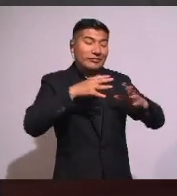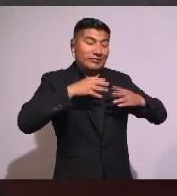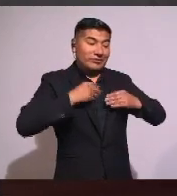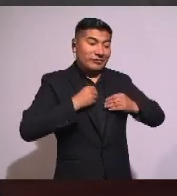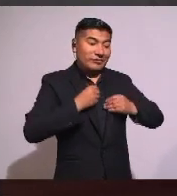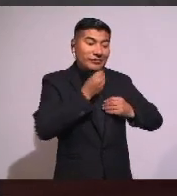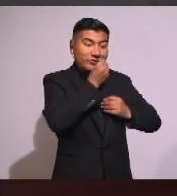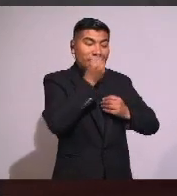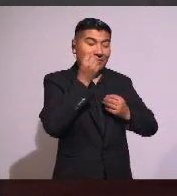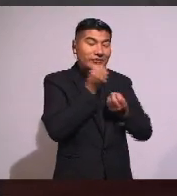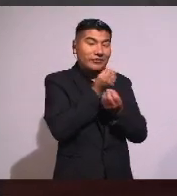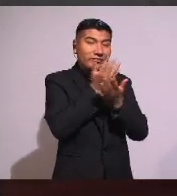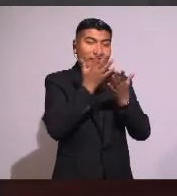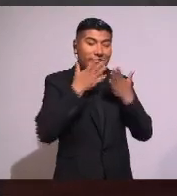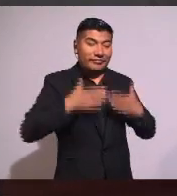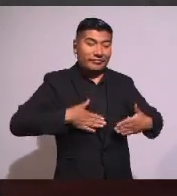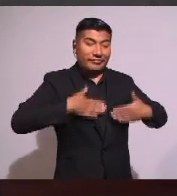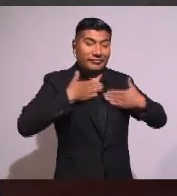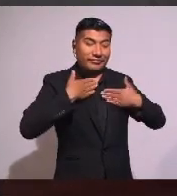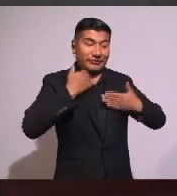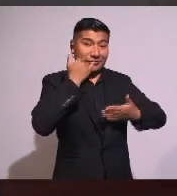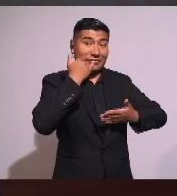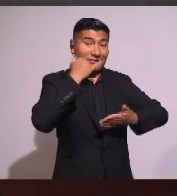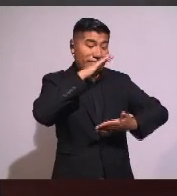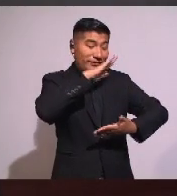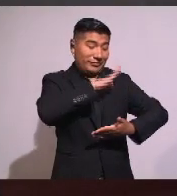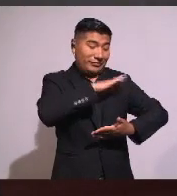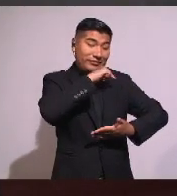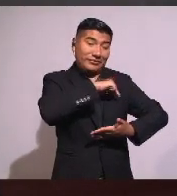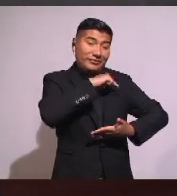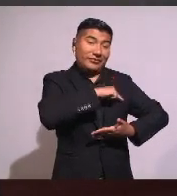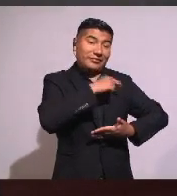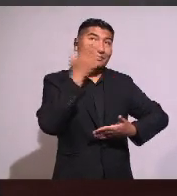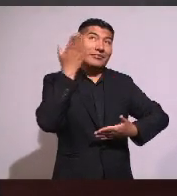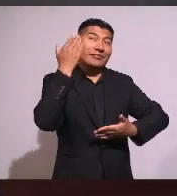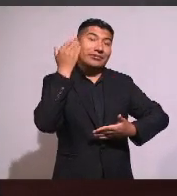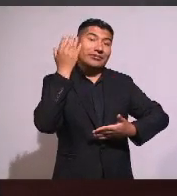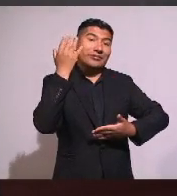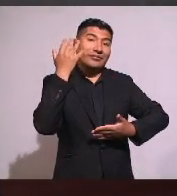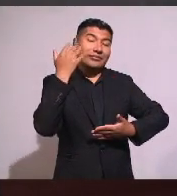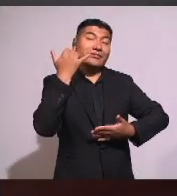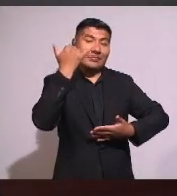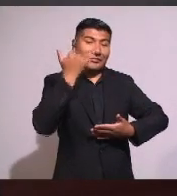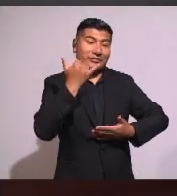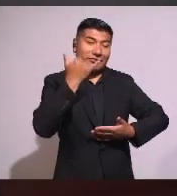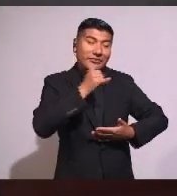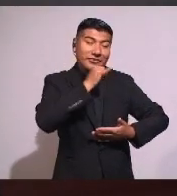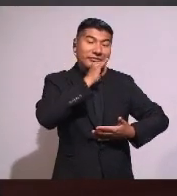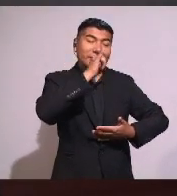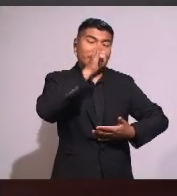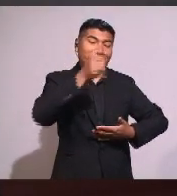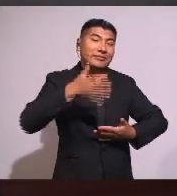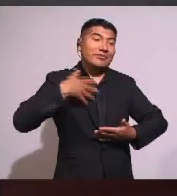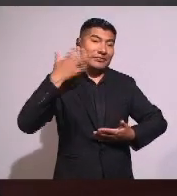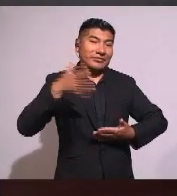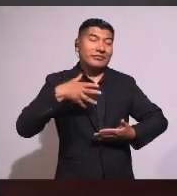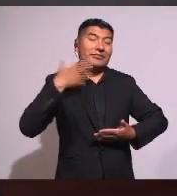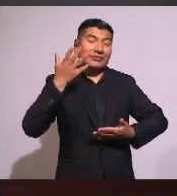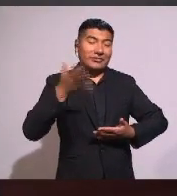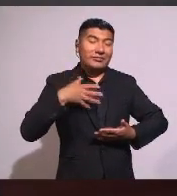vida. El niño es toda la esperanza de la vejez que ahora grita de alegría.